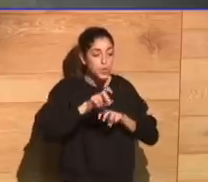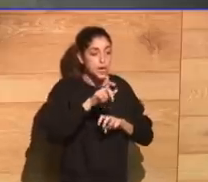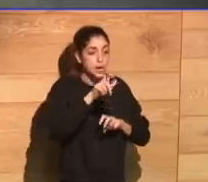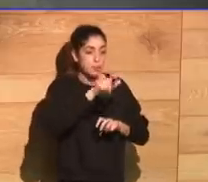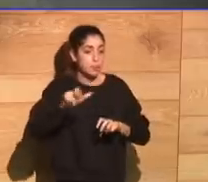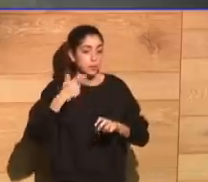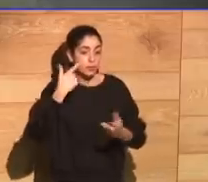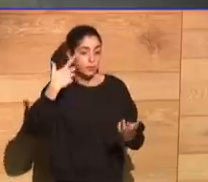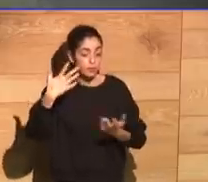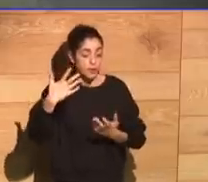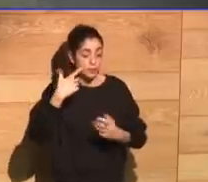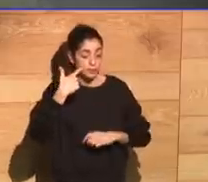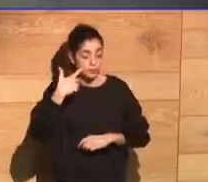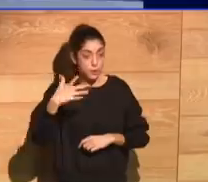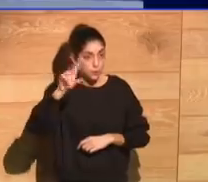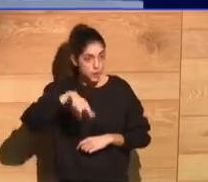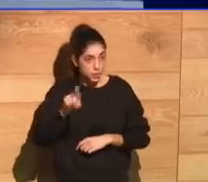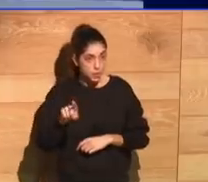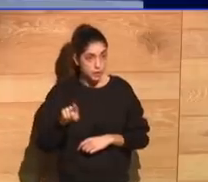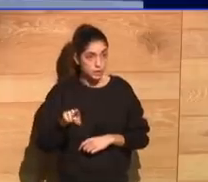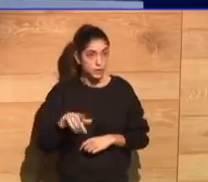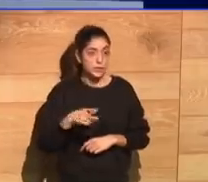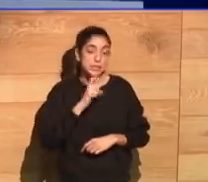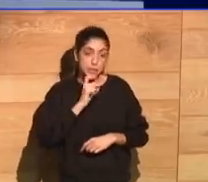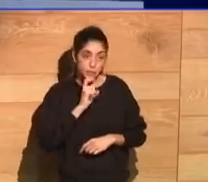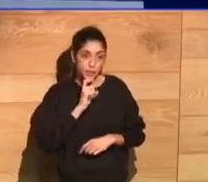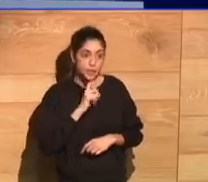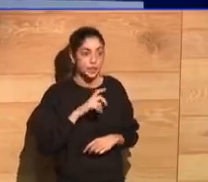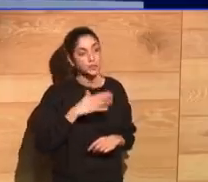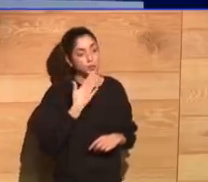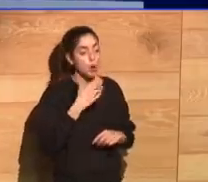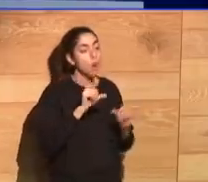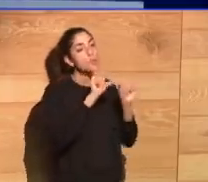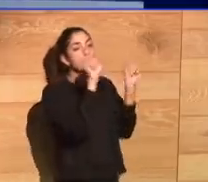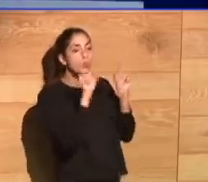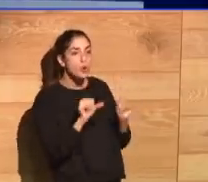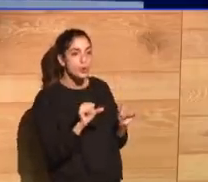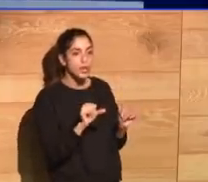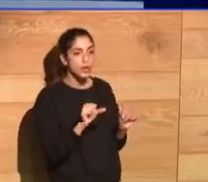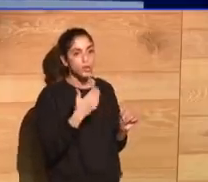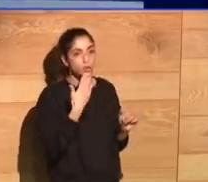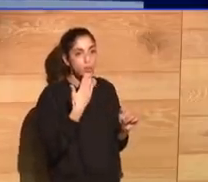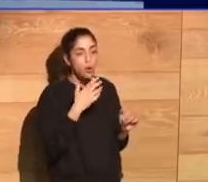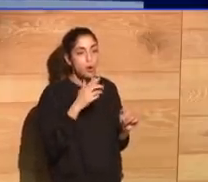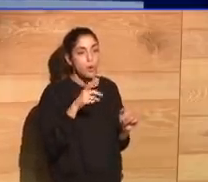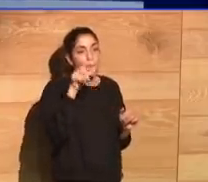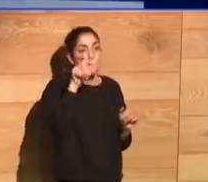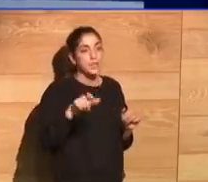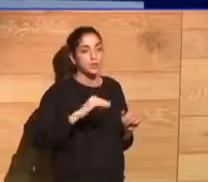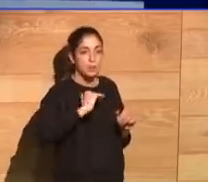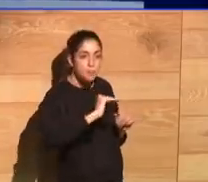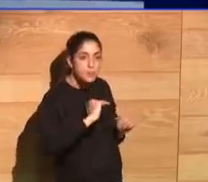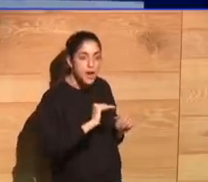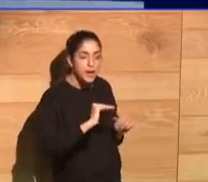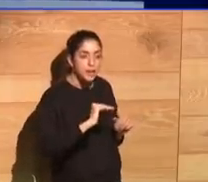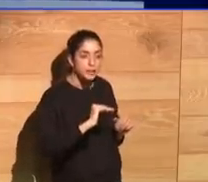En cierto sentido es lo conveniente y se ha convertido casi en un modelo, que es al final tener el villano hiperconocido shakespeariano